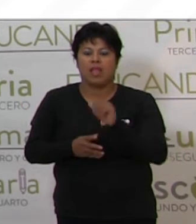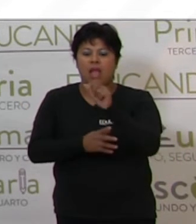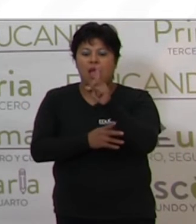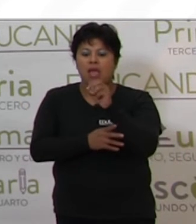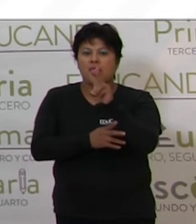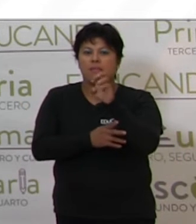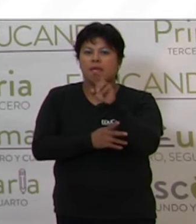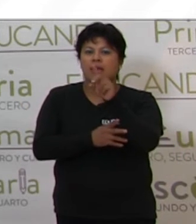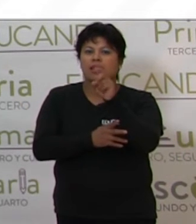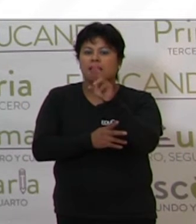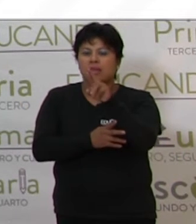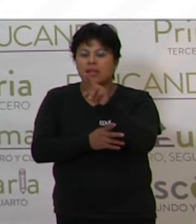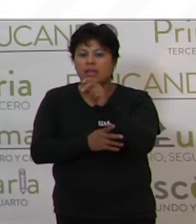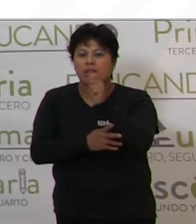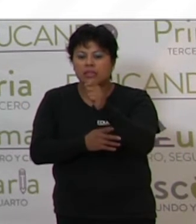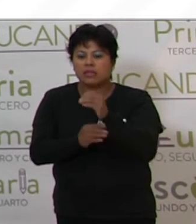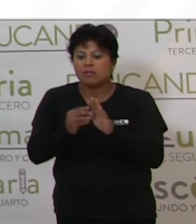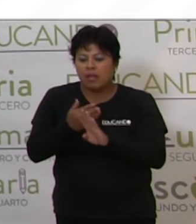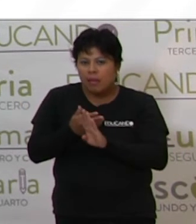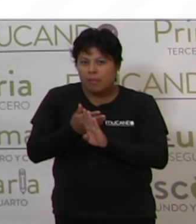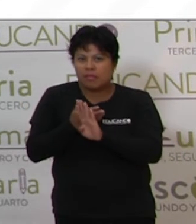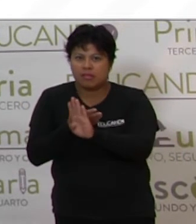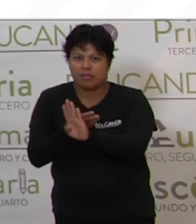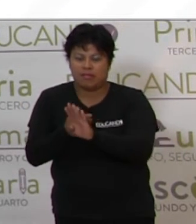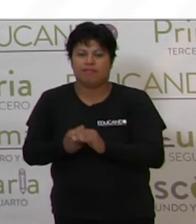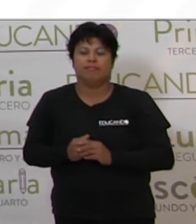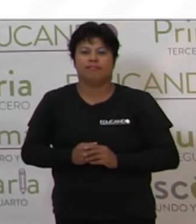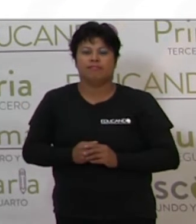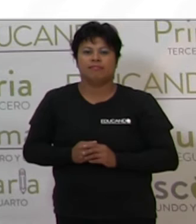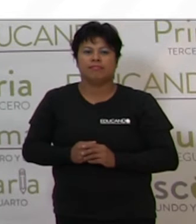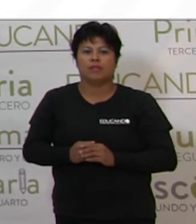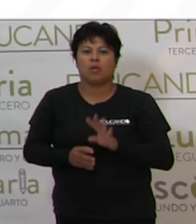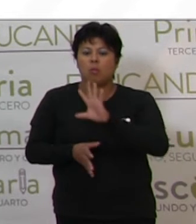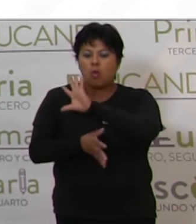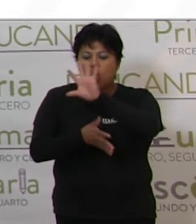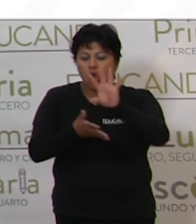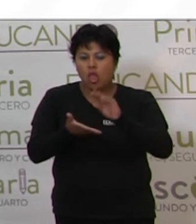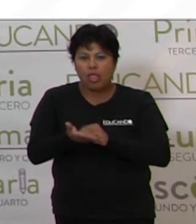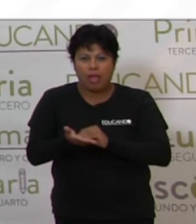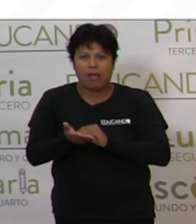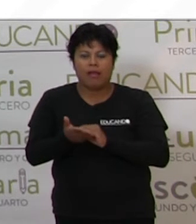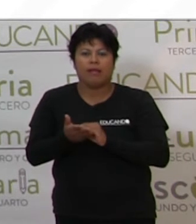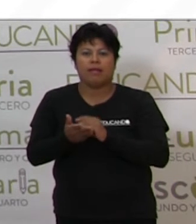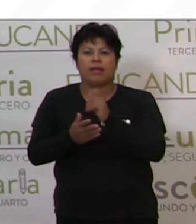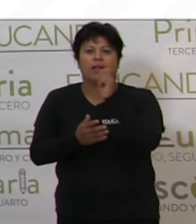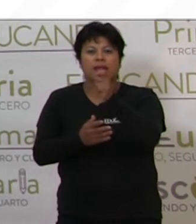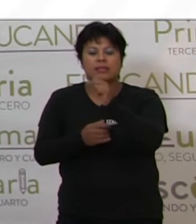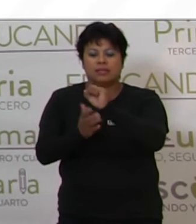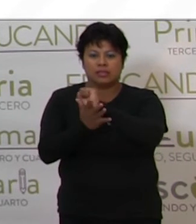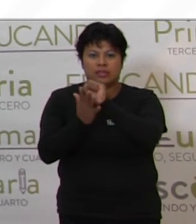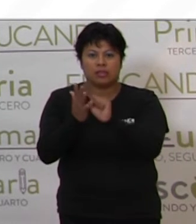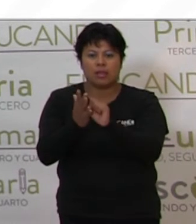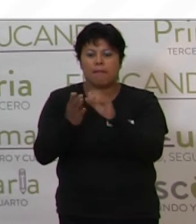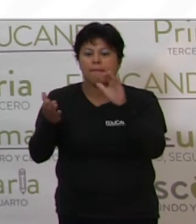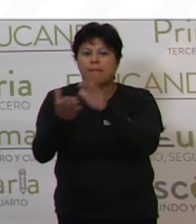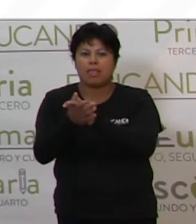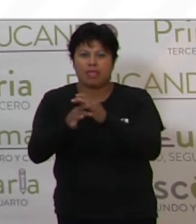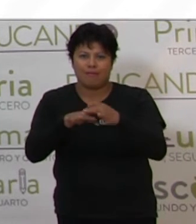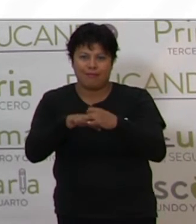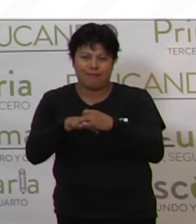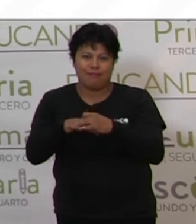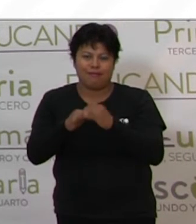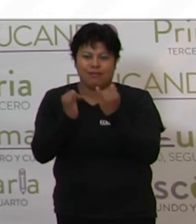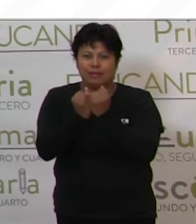advertir, y su sinónimo sería prevenir, boda, y el sinónimo sería matrimonio,